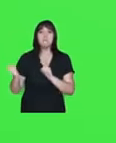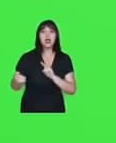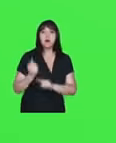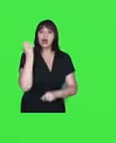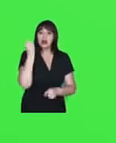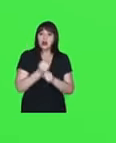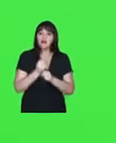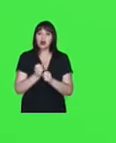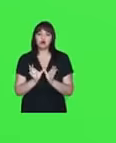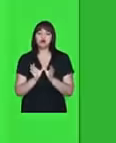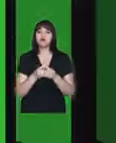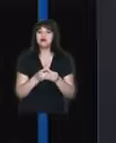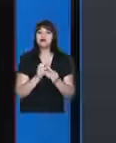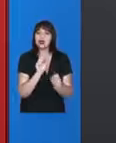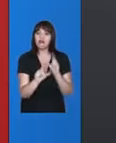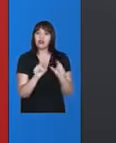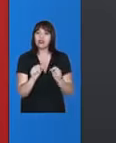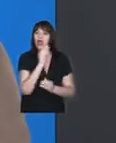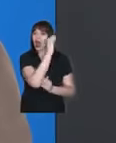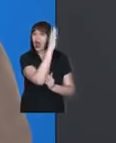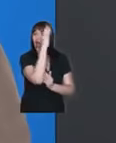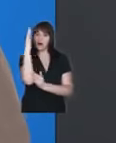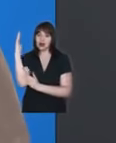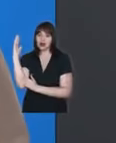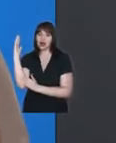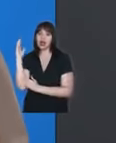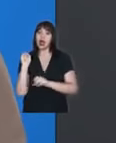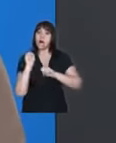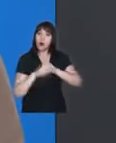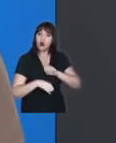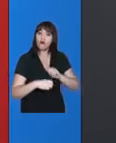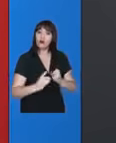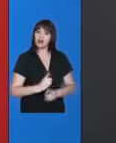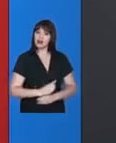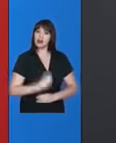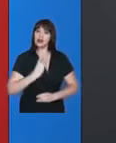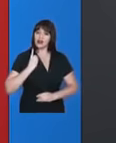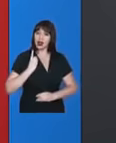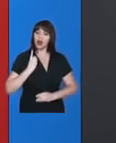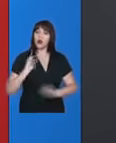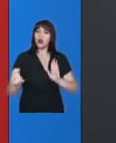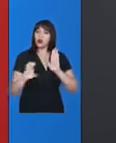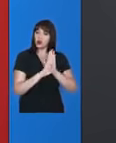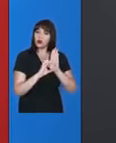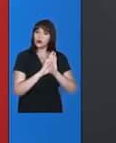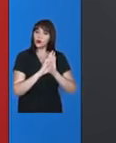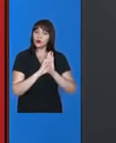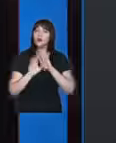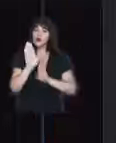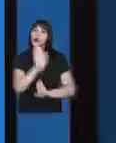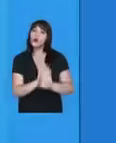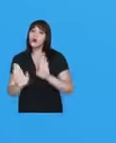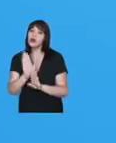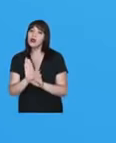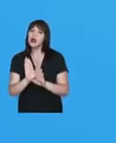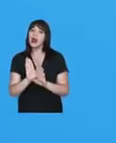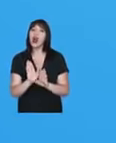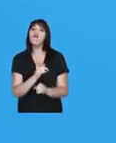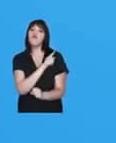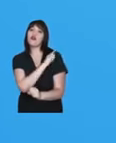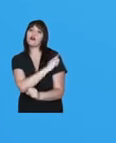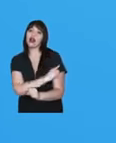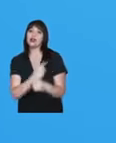como primera tarea una defensoría ambiental. Desde Apruebo Dignidad, proponemos una constitución que